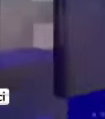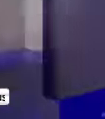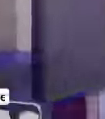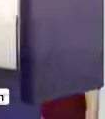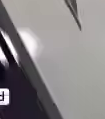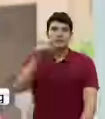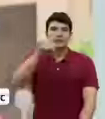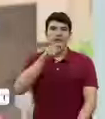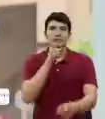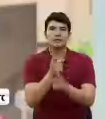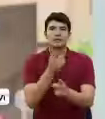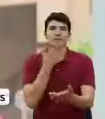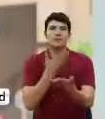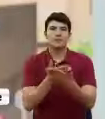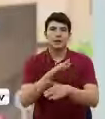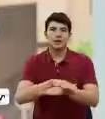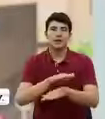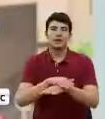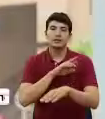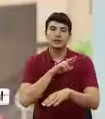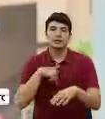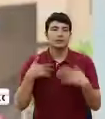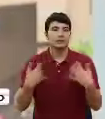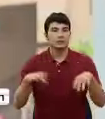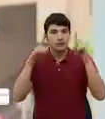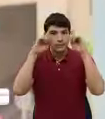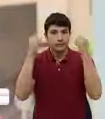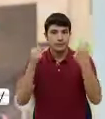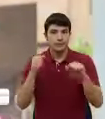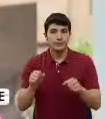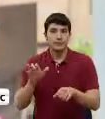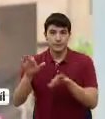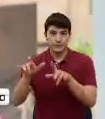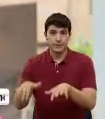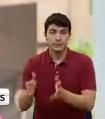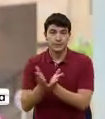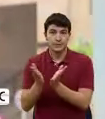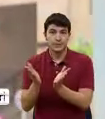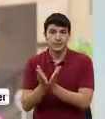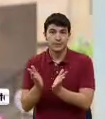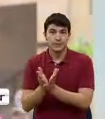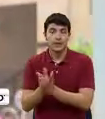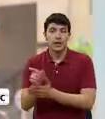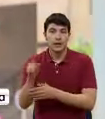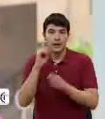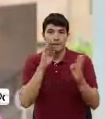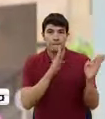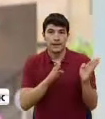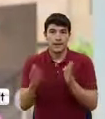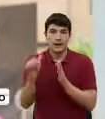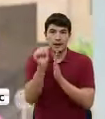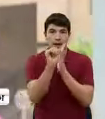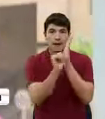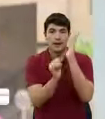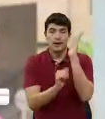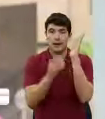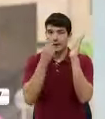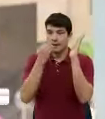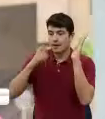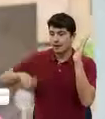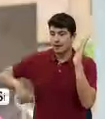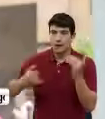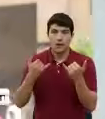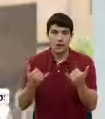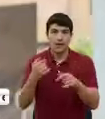Así es, Karen, muy buenas tardes. Pues con preocupación anuncia la Secretaría de Educación que el plan de alimentación escolar a partir de